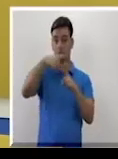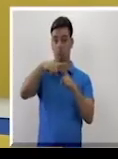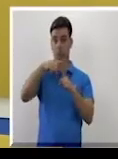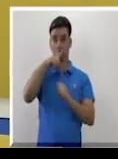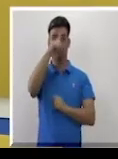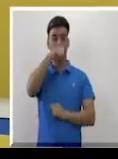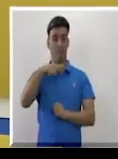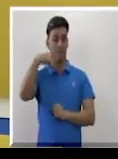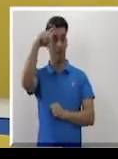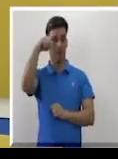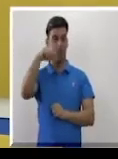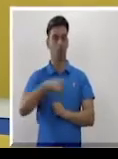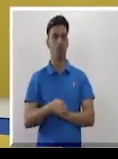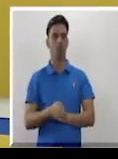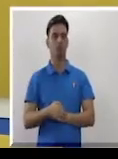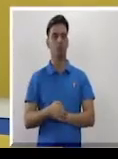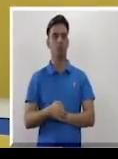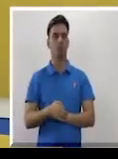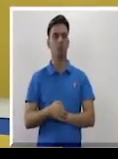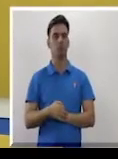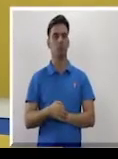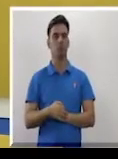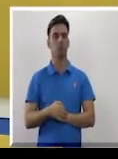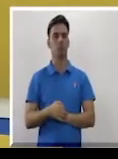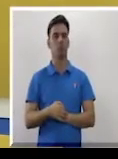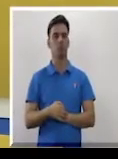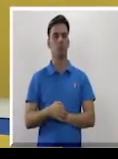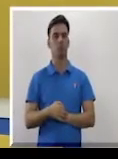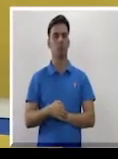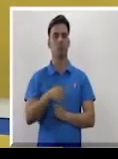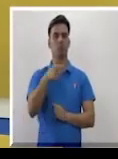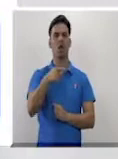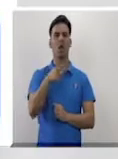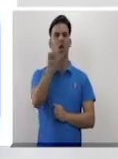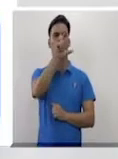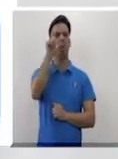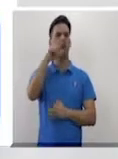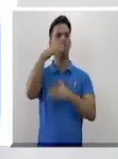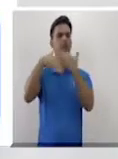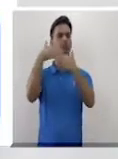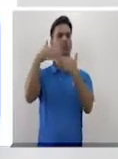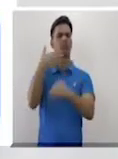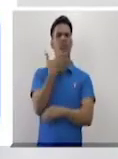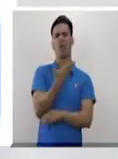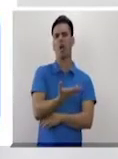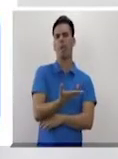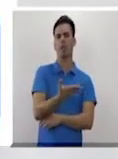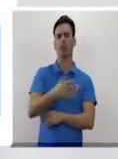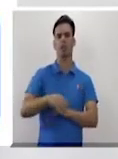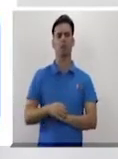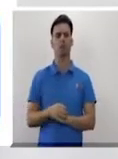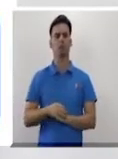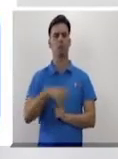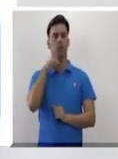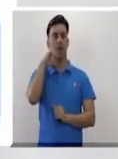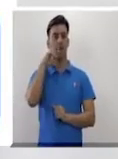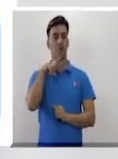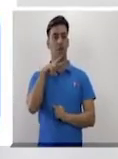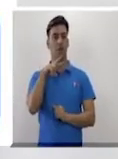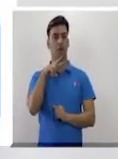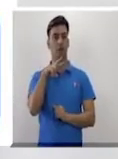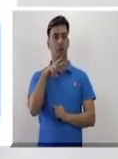parábolas. Vamos a ver qué nos piden. Coloca en la raya debajo de cada gráfica